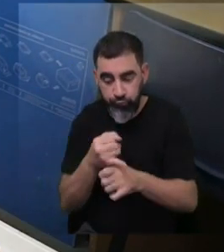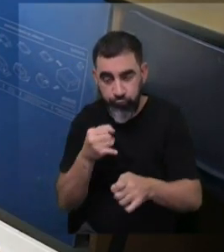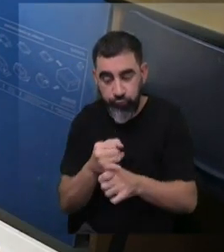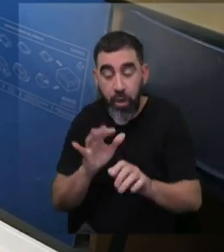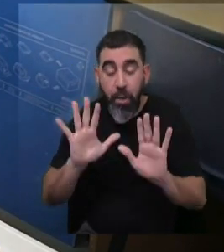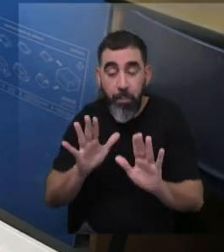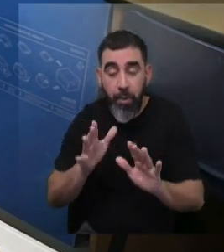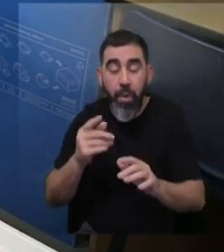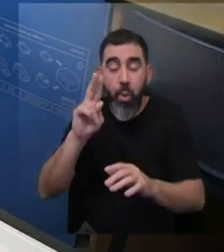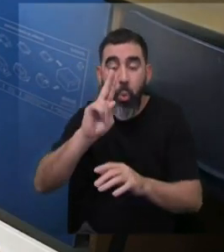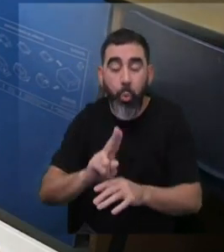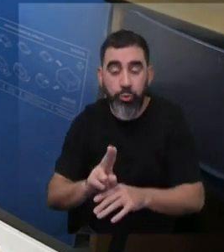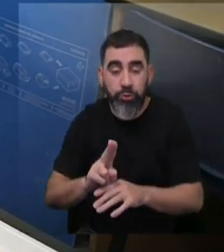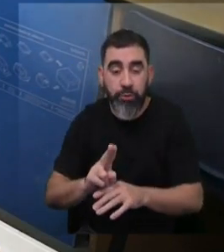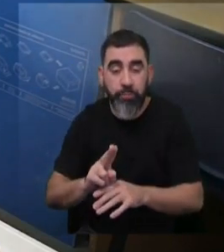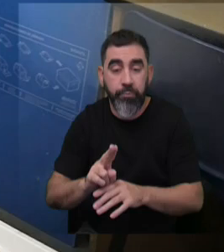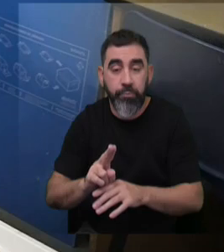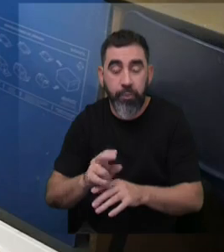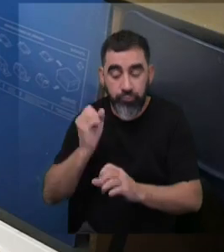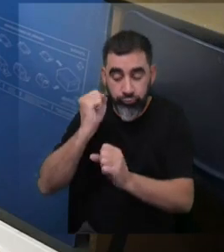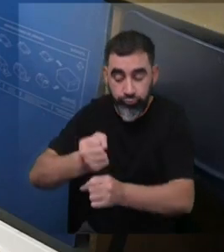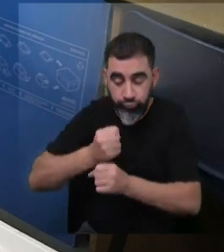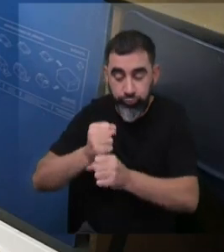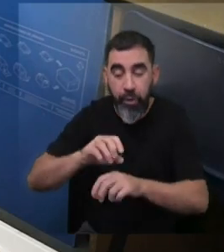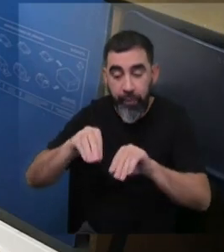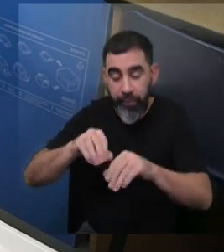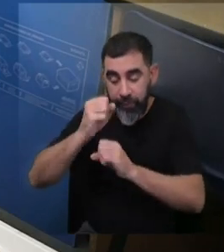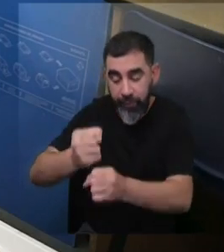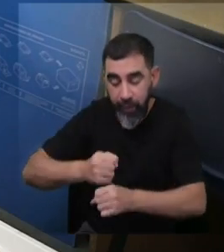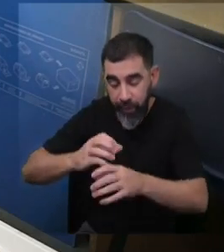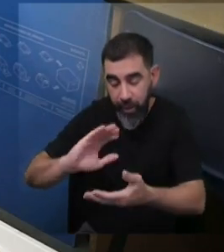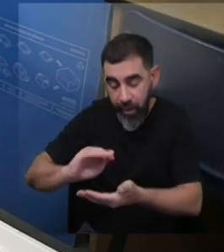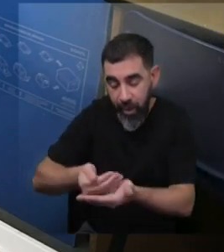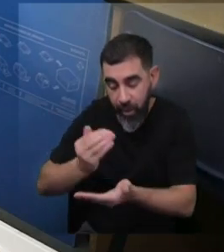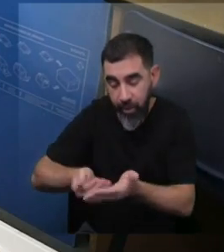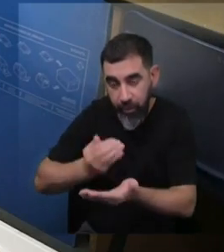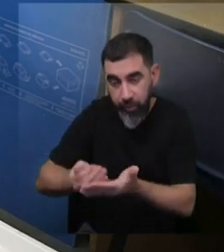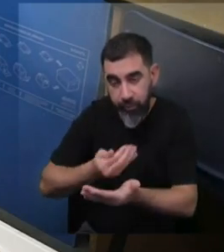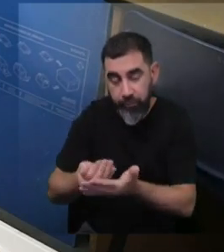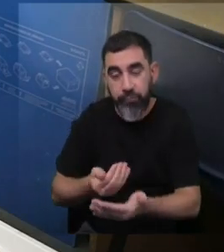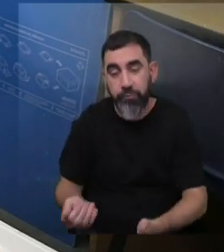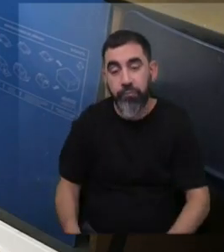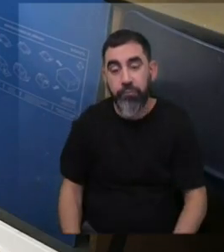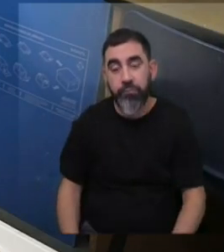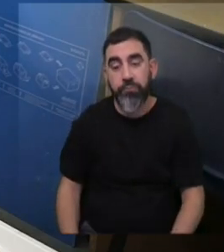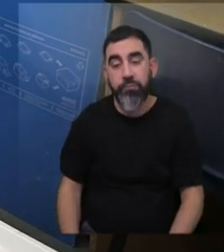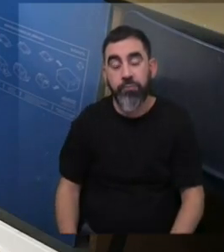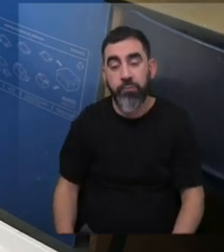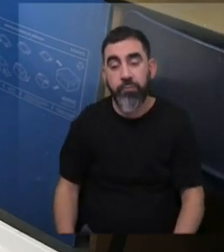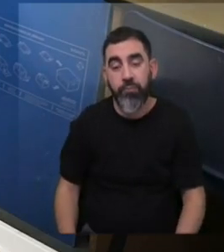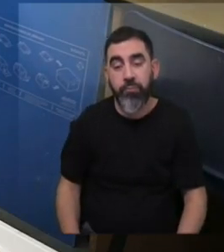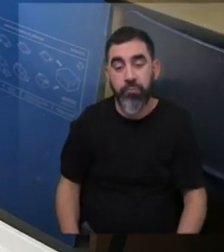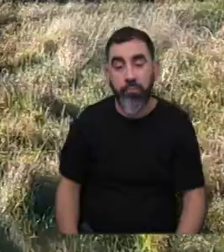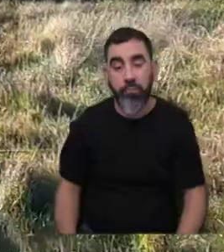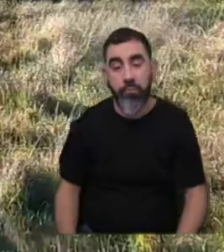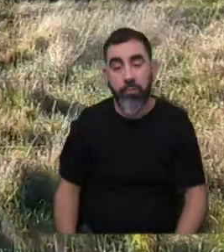probablemente fue utilizado para excavar la tierra, porque tiene unas marcas, claro, trazas de utilización en lo que es